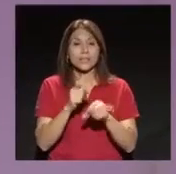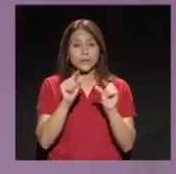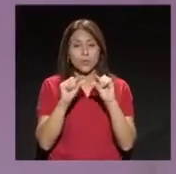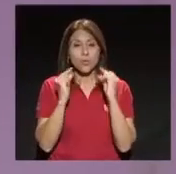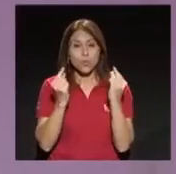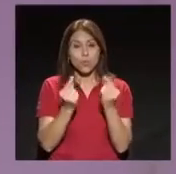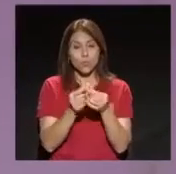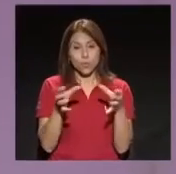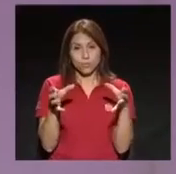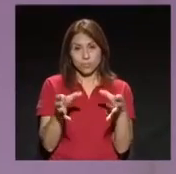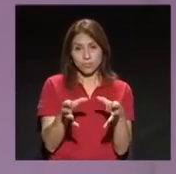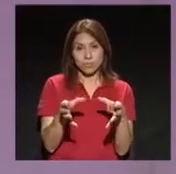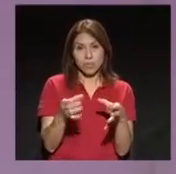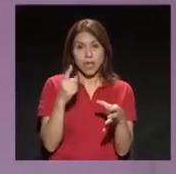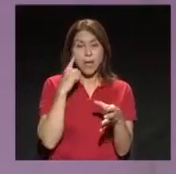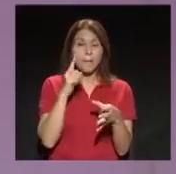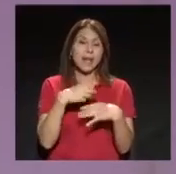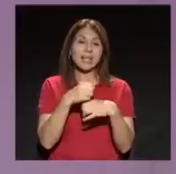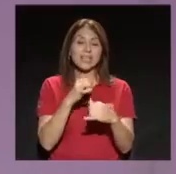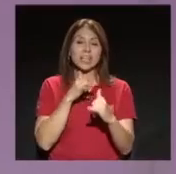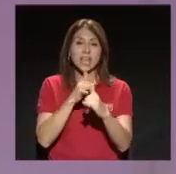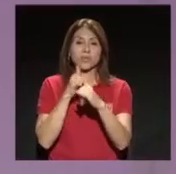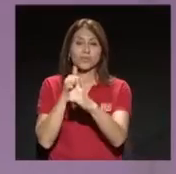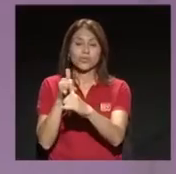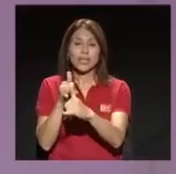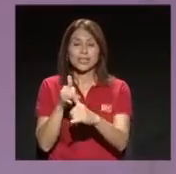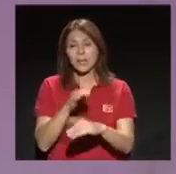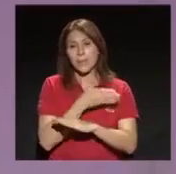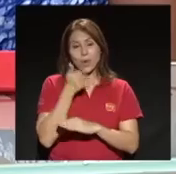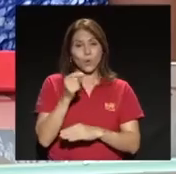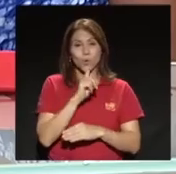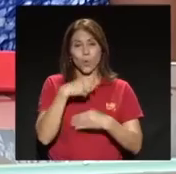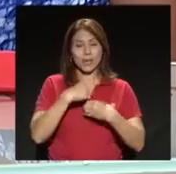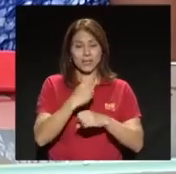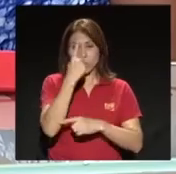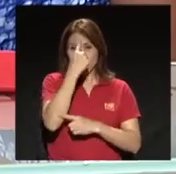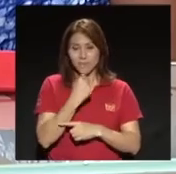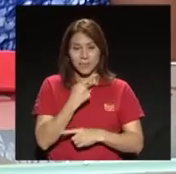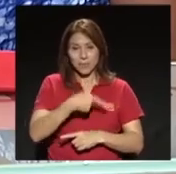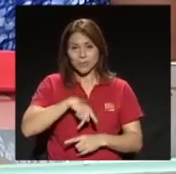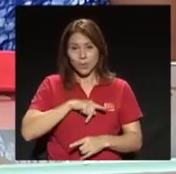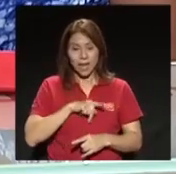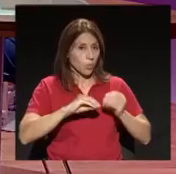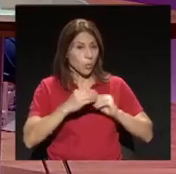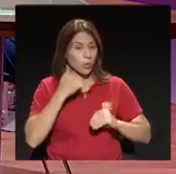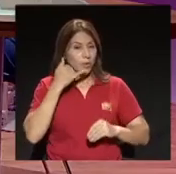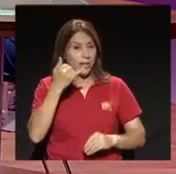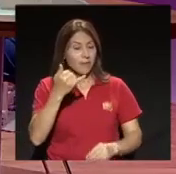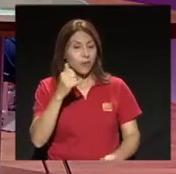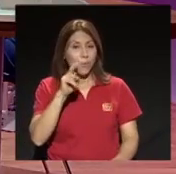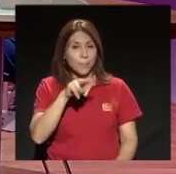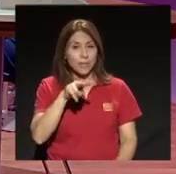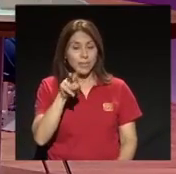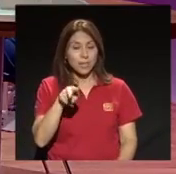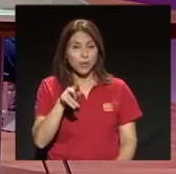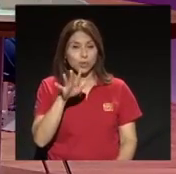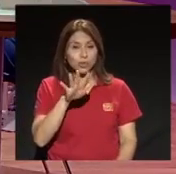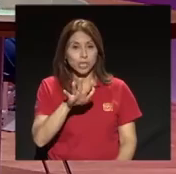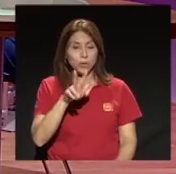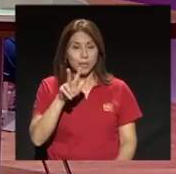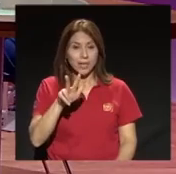denuncia, sino un perfil personal. Eso es una manera también de protegernos. Bueno, nuestro teléfono es